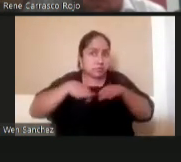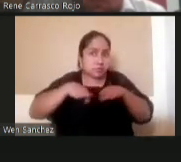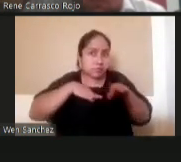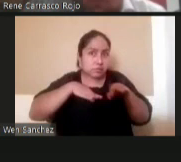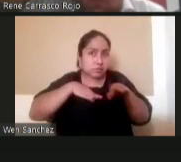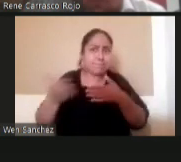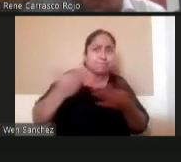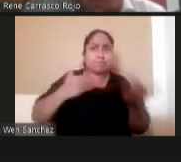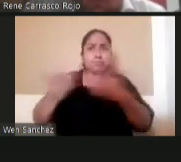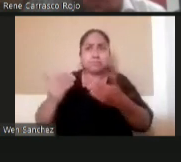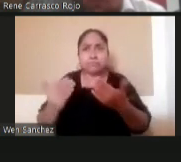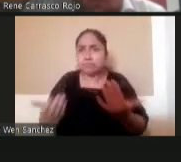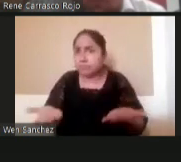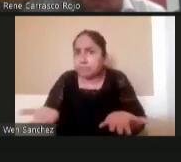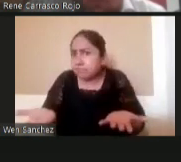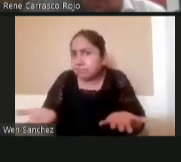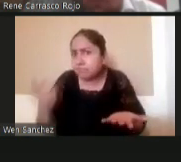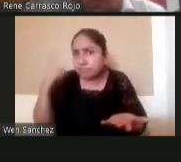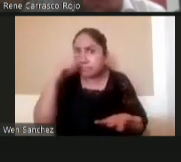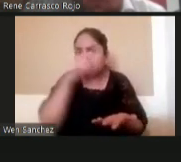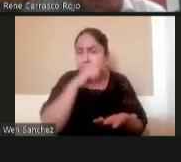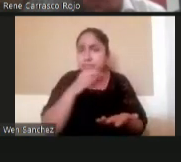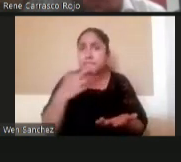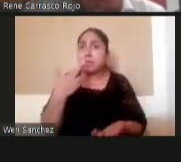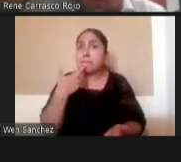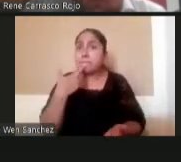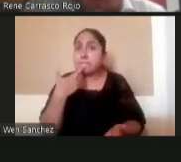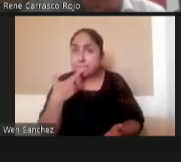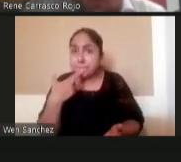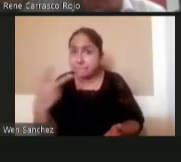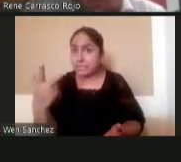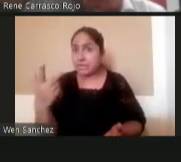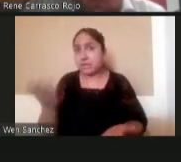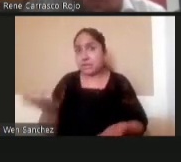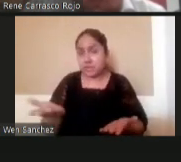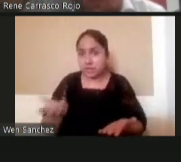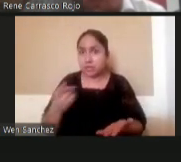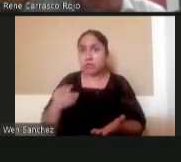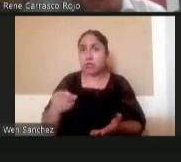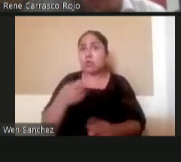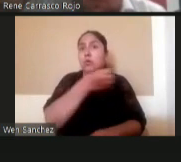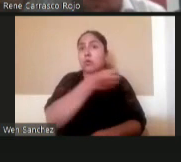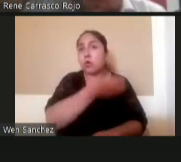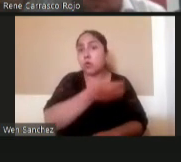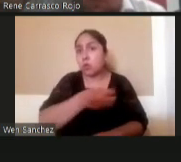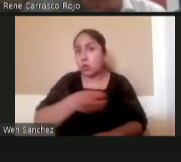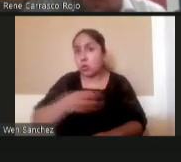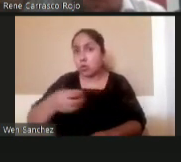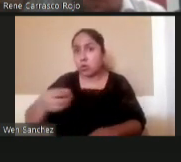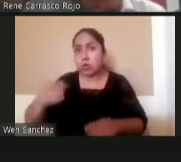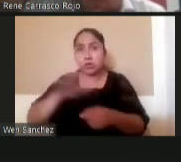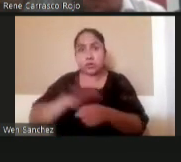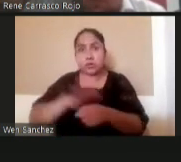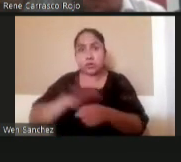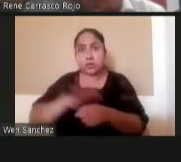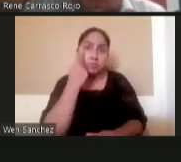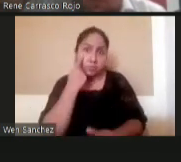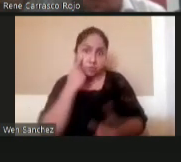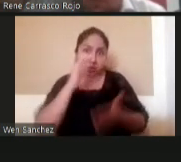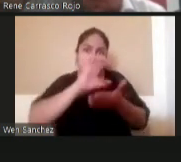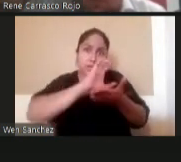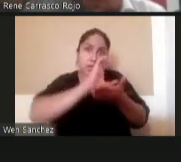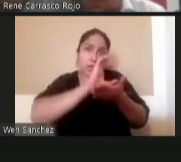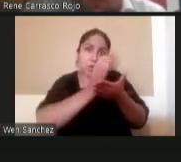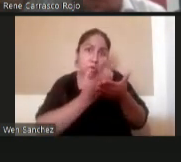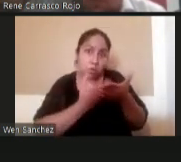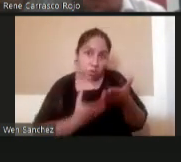pensar que piensen cómo lo van a hacer, porque hay un contrato de concesión. Miren, este contrato